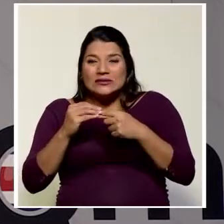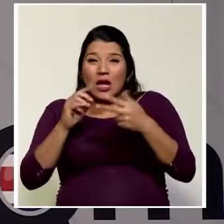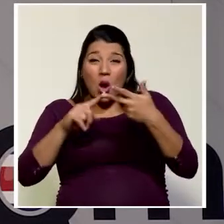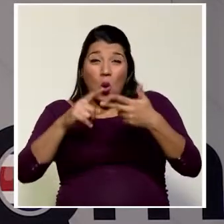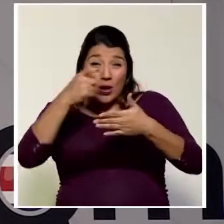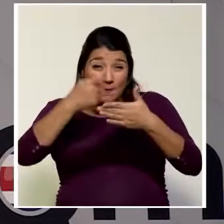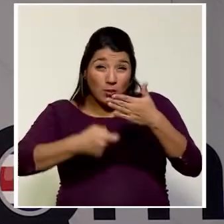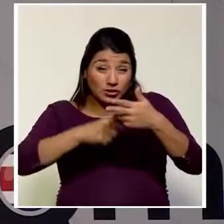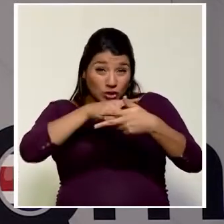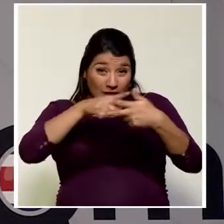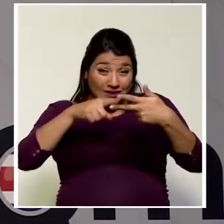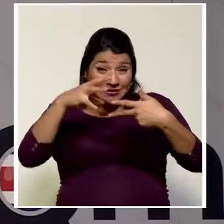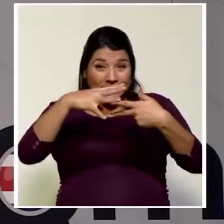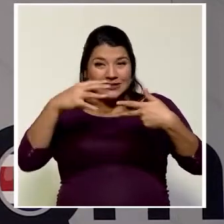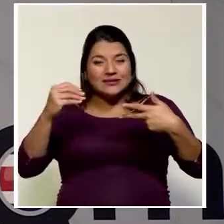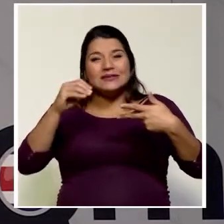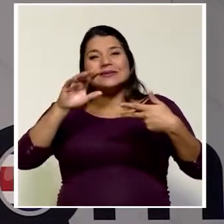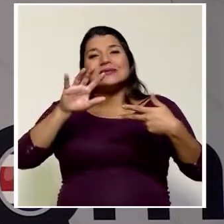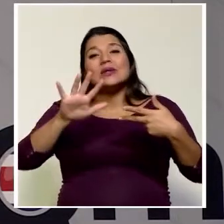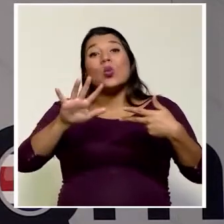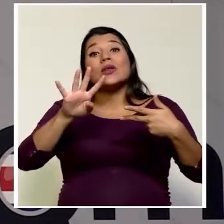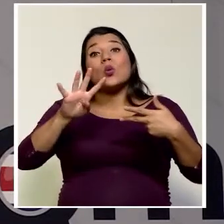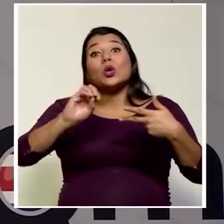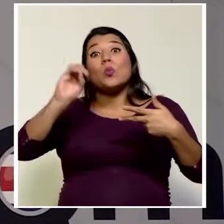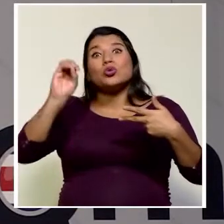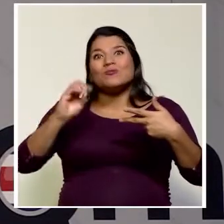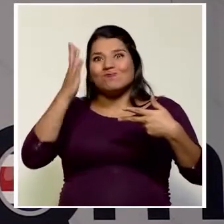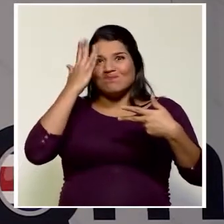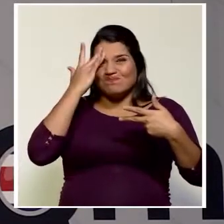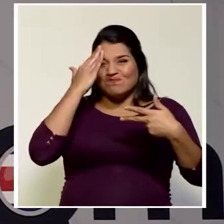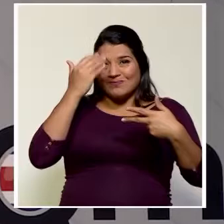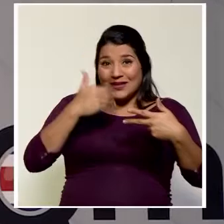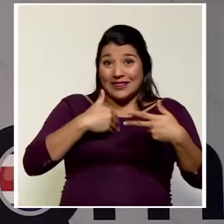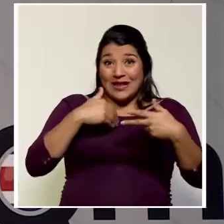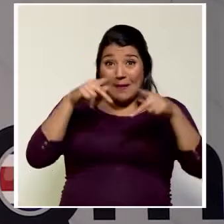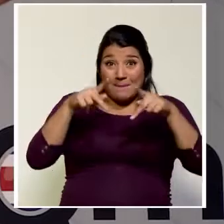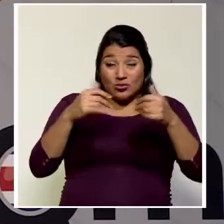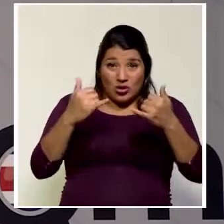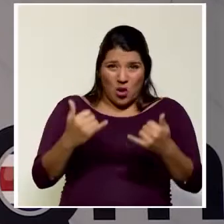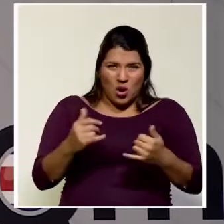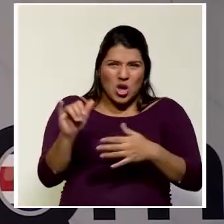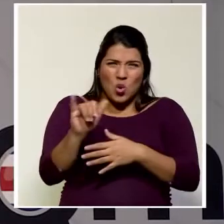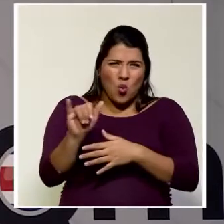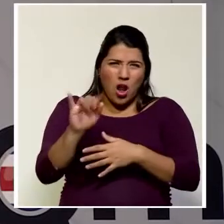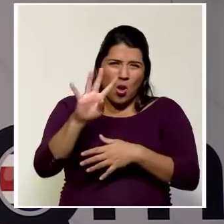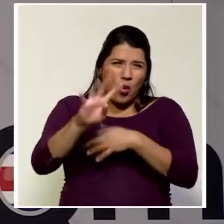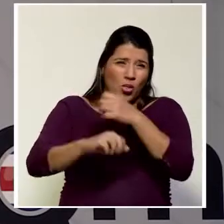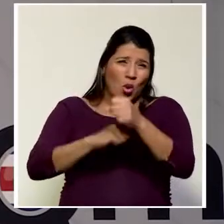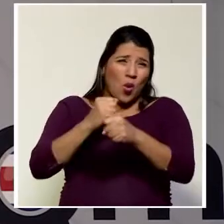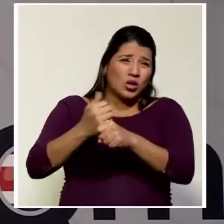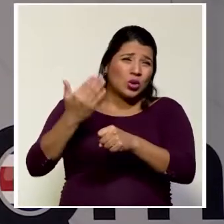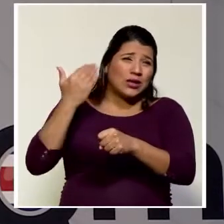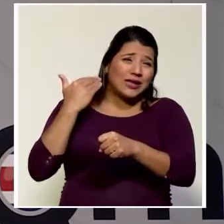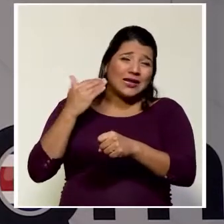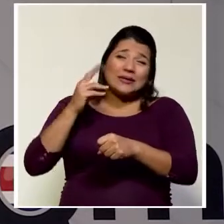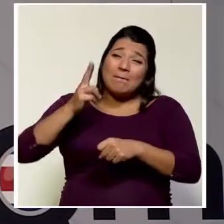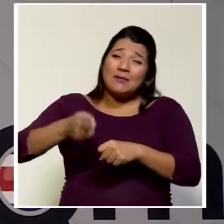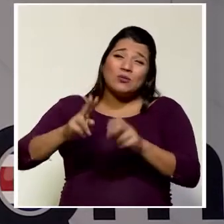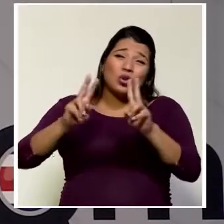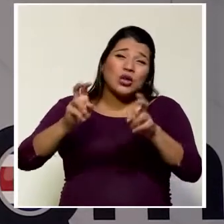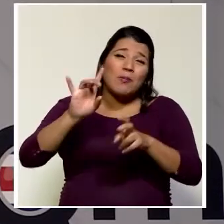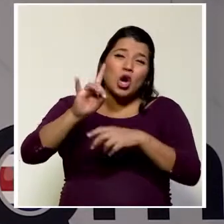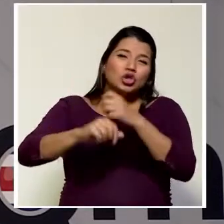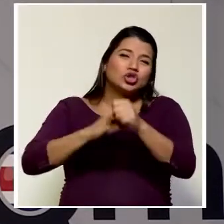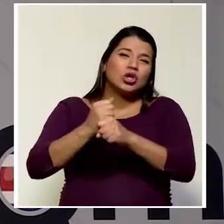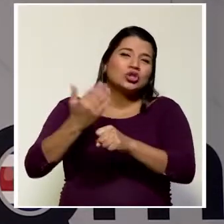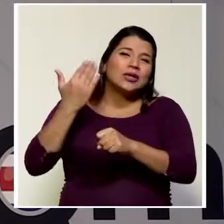son un 54% de las preocupaciones de las personas hoy en día. Las mismas que hace 4, que hace 8, que hace 16 años, pero en este caso